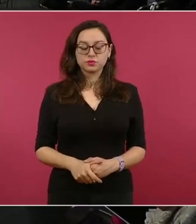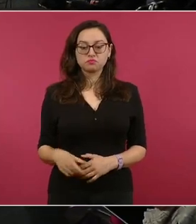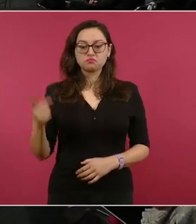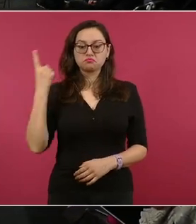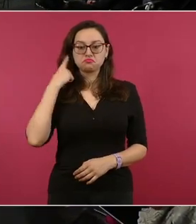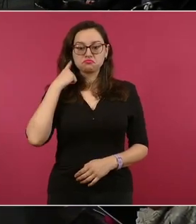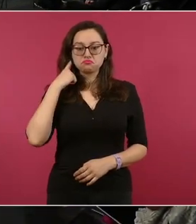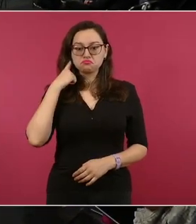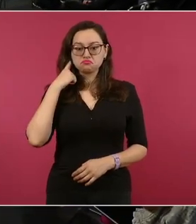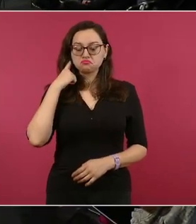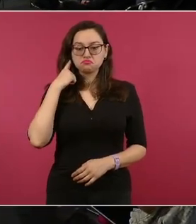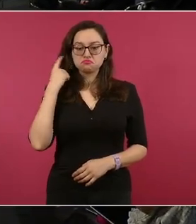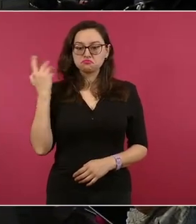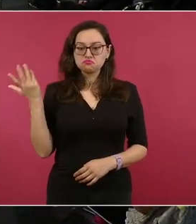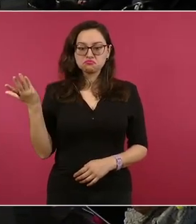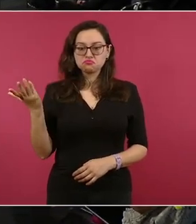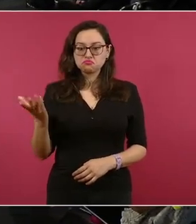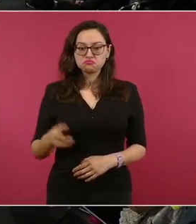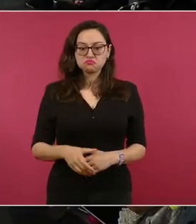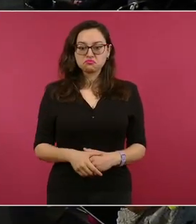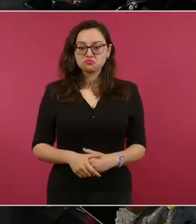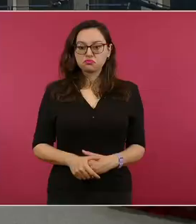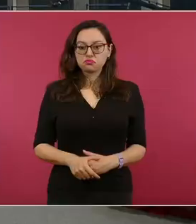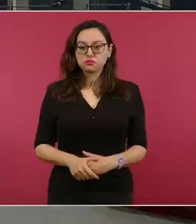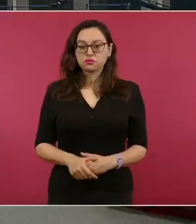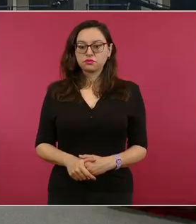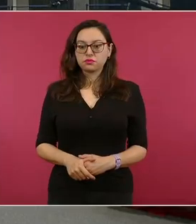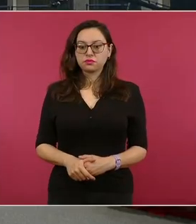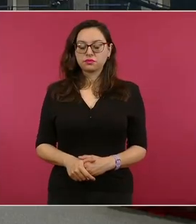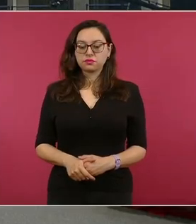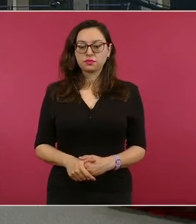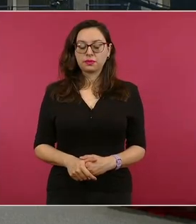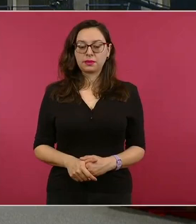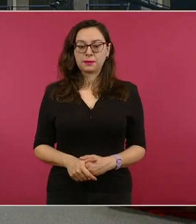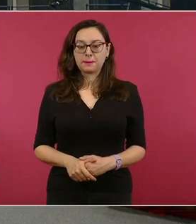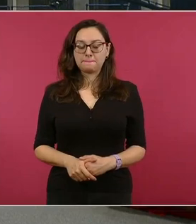existe. ¿A partir de cuándo se le consideró un